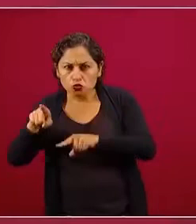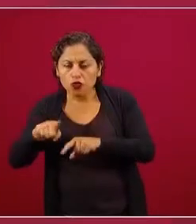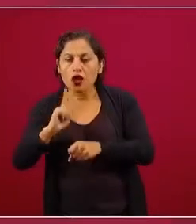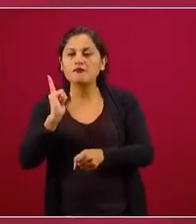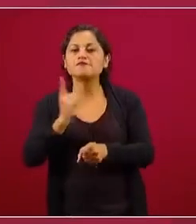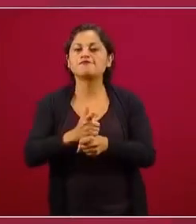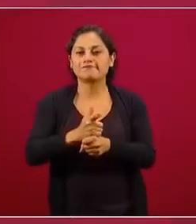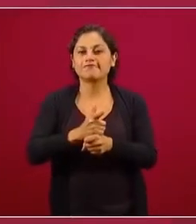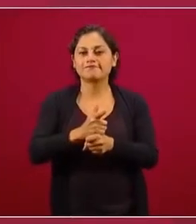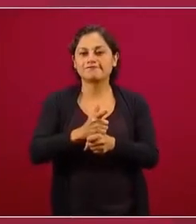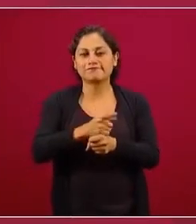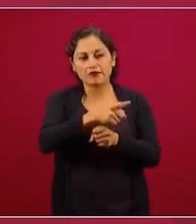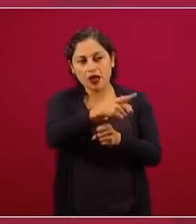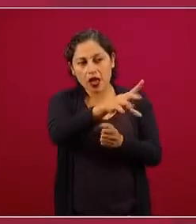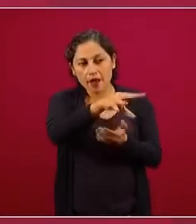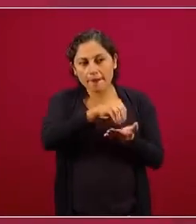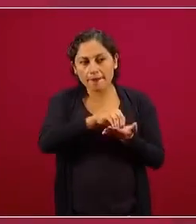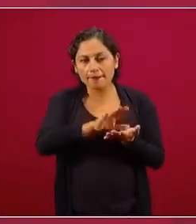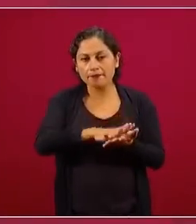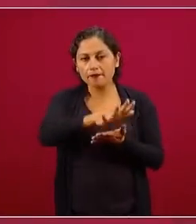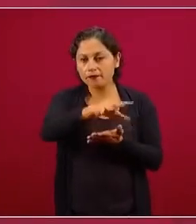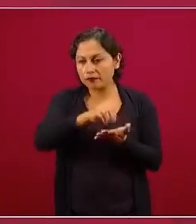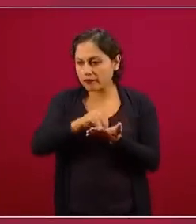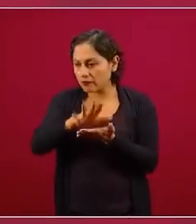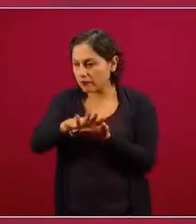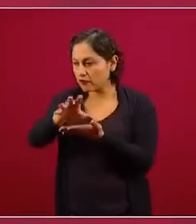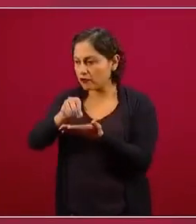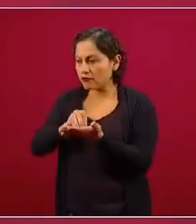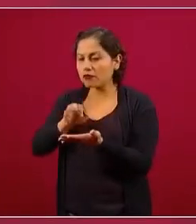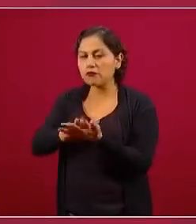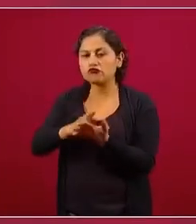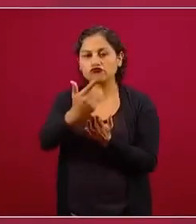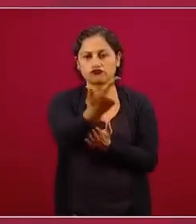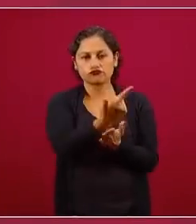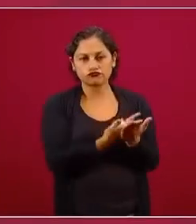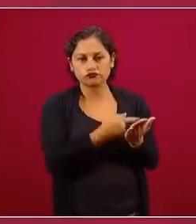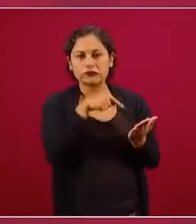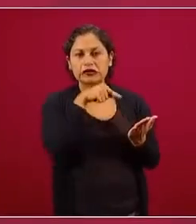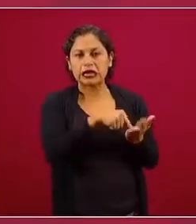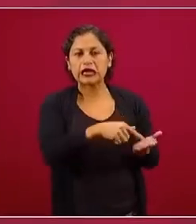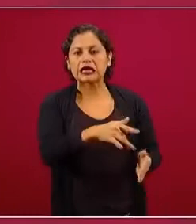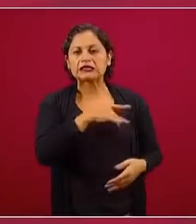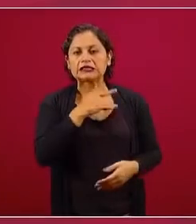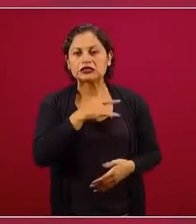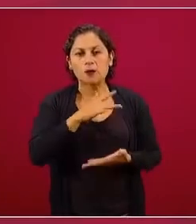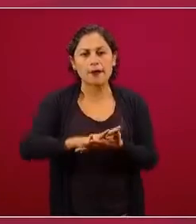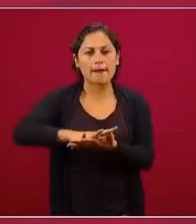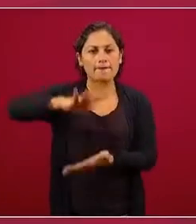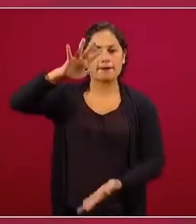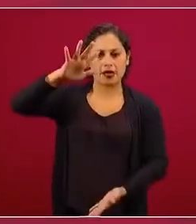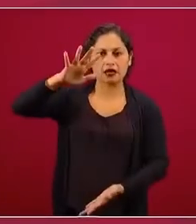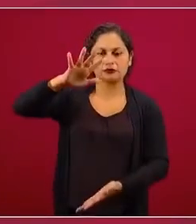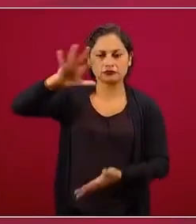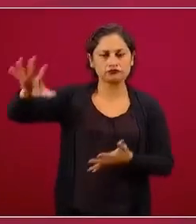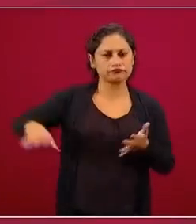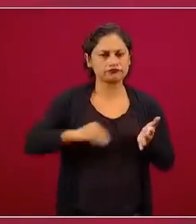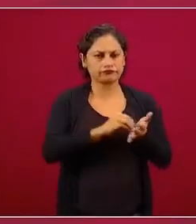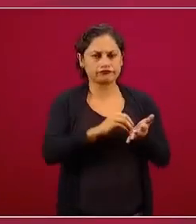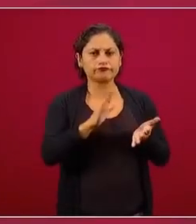y entonces tomar o definir cuáles son aquellos que se presentan con mayor frecuencia e incorporarlos a las